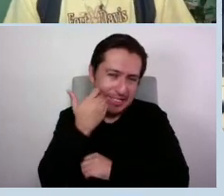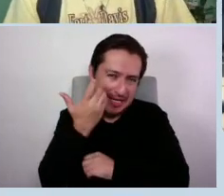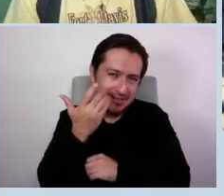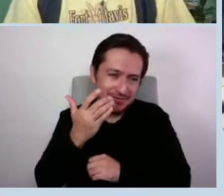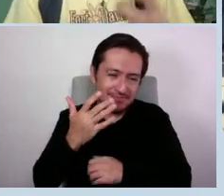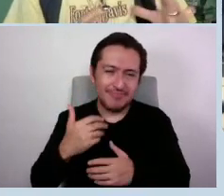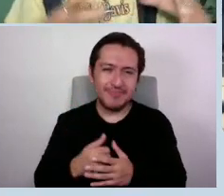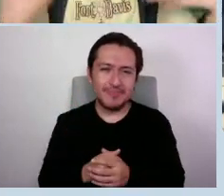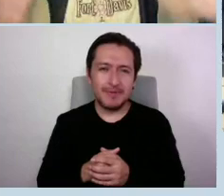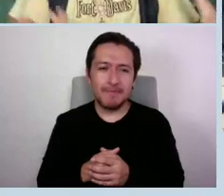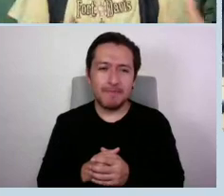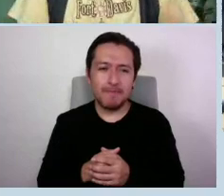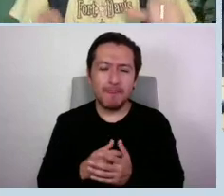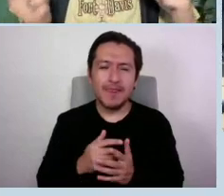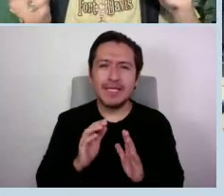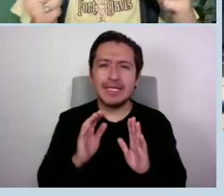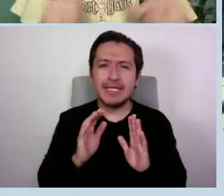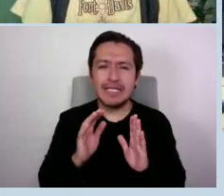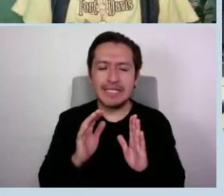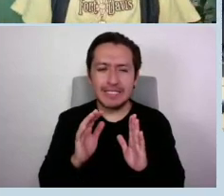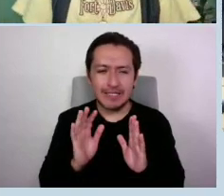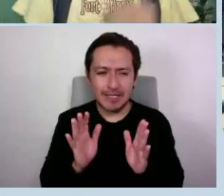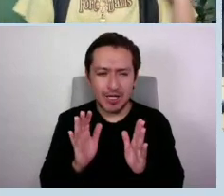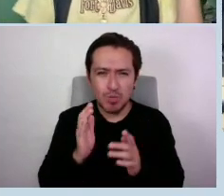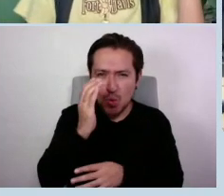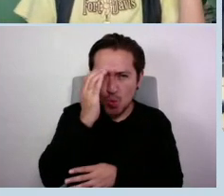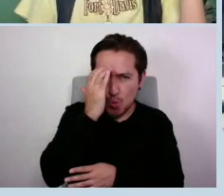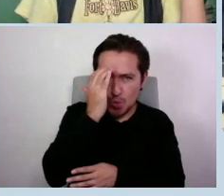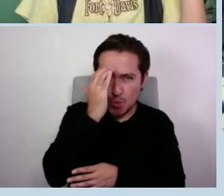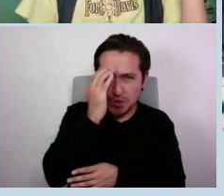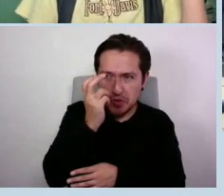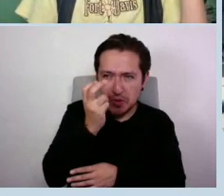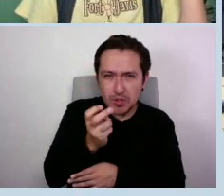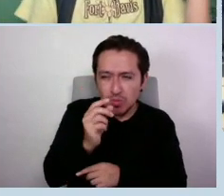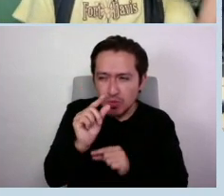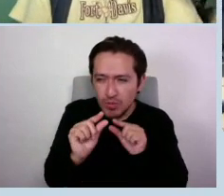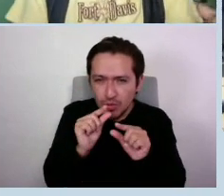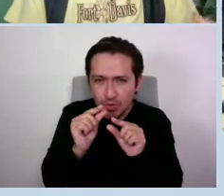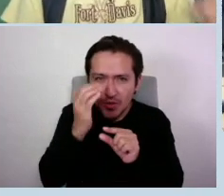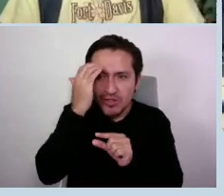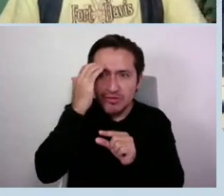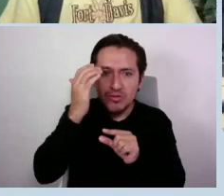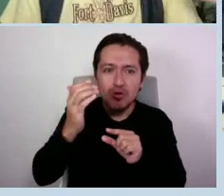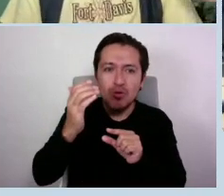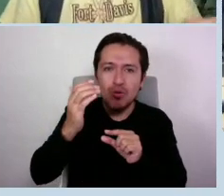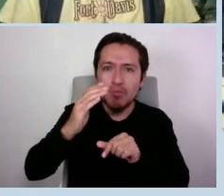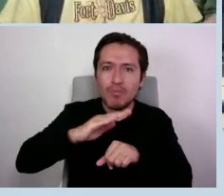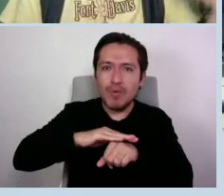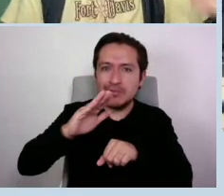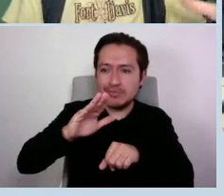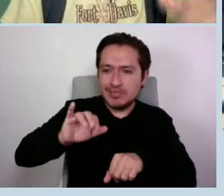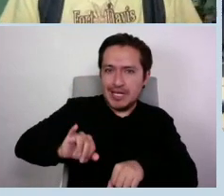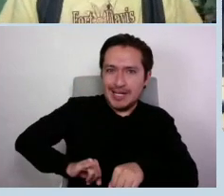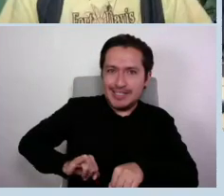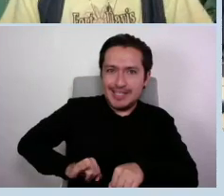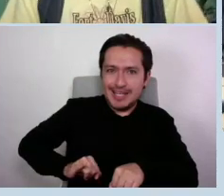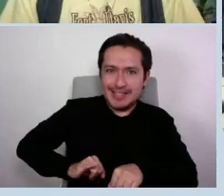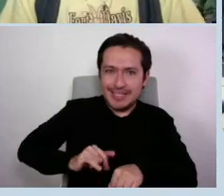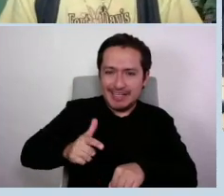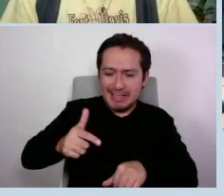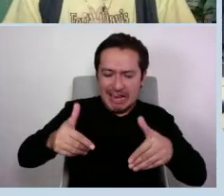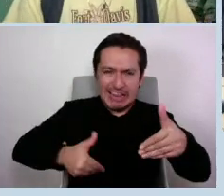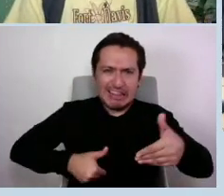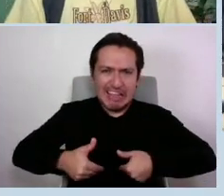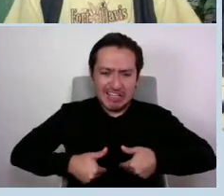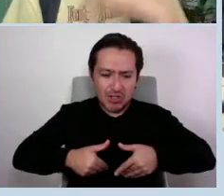profesionales conociendo Ya esta parte tan interesante y compleja que es hacer teatro realmente montar teatro